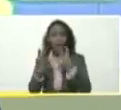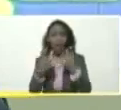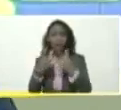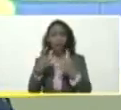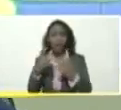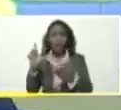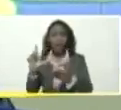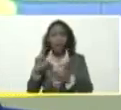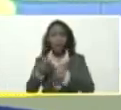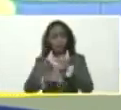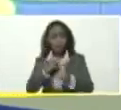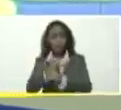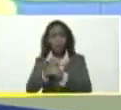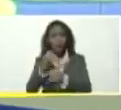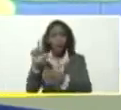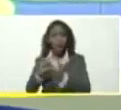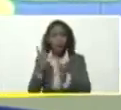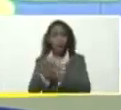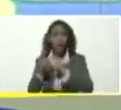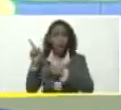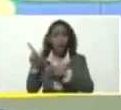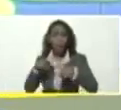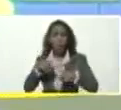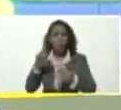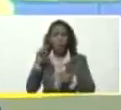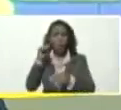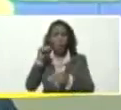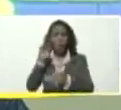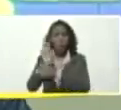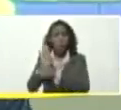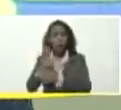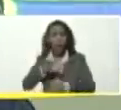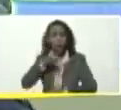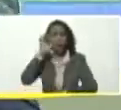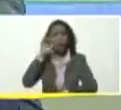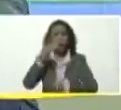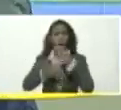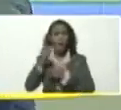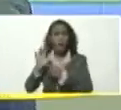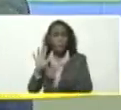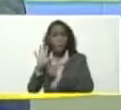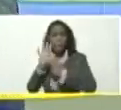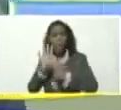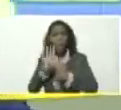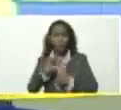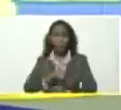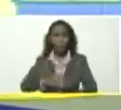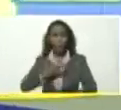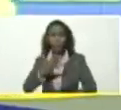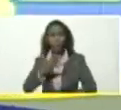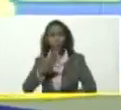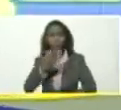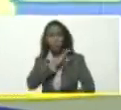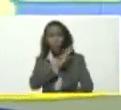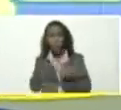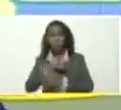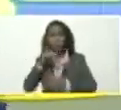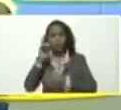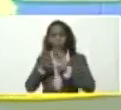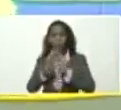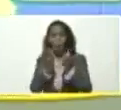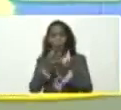además, estos espacios no solo cultivan el alma, sino que envían una hermosa postal y poderosa postal al mundo, que